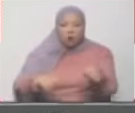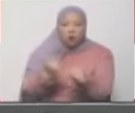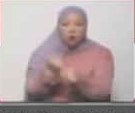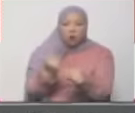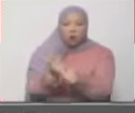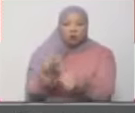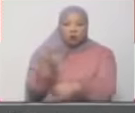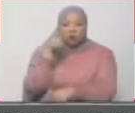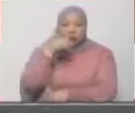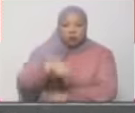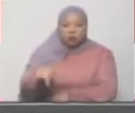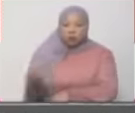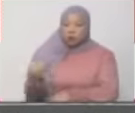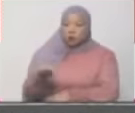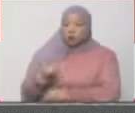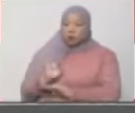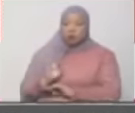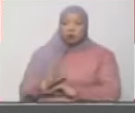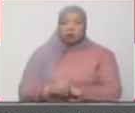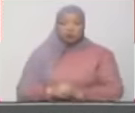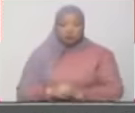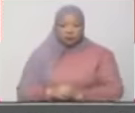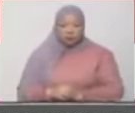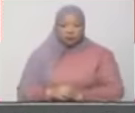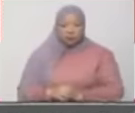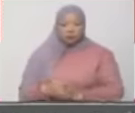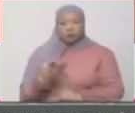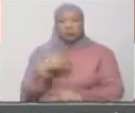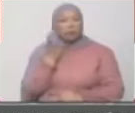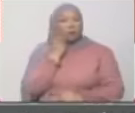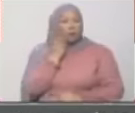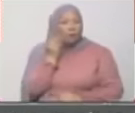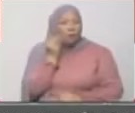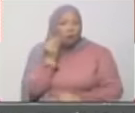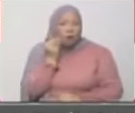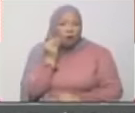Eso lo agrego yo. Es que nos creen bobos.